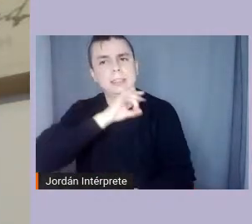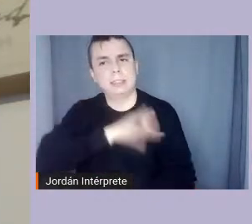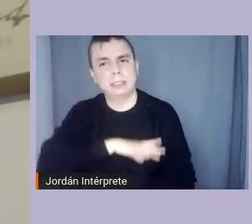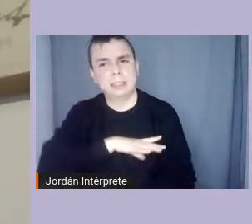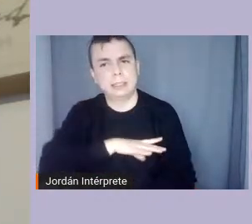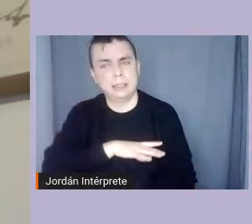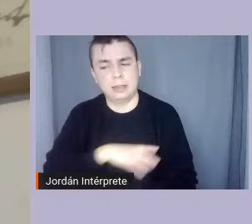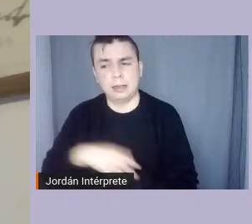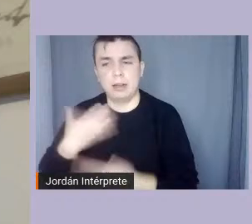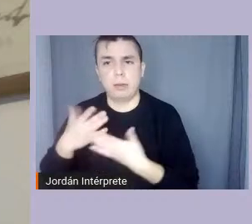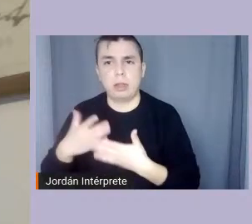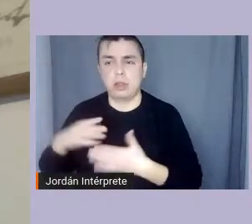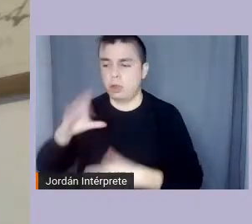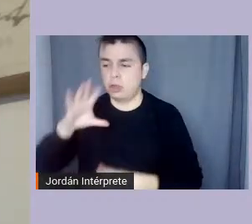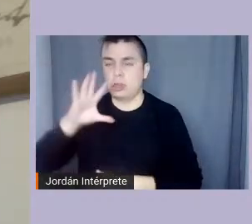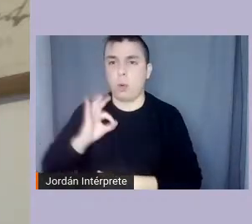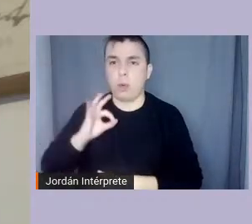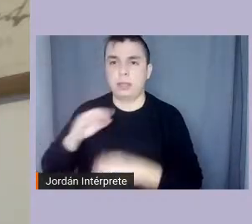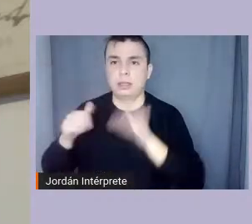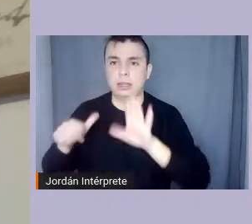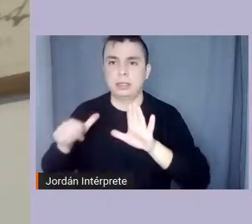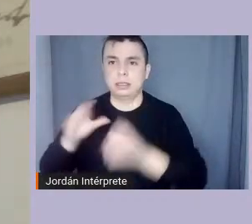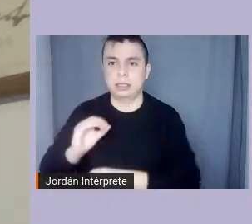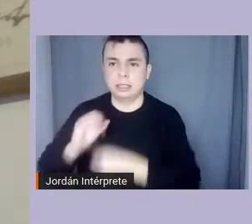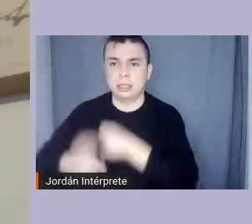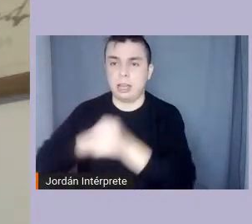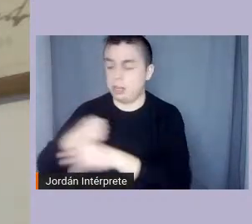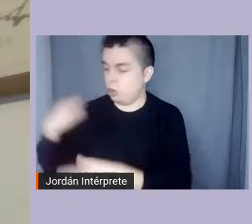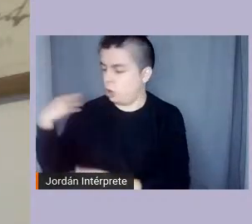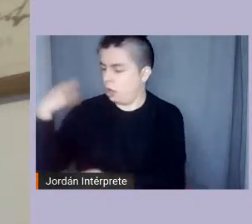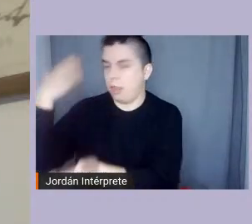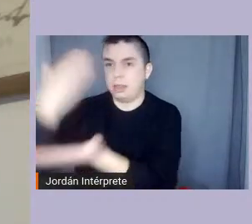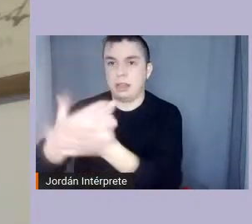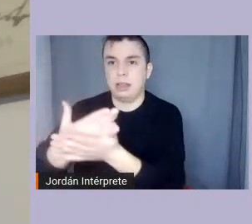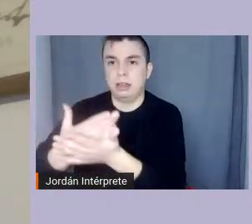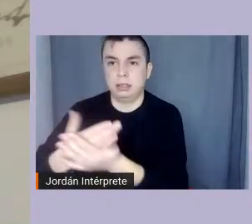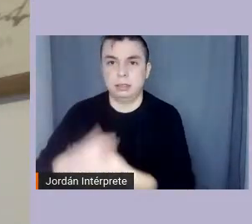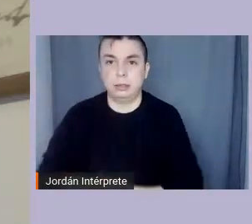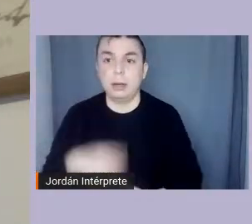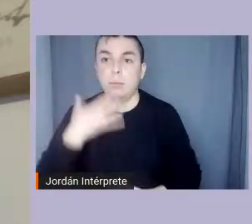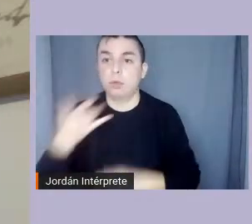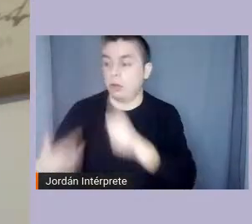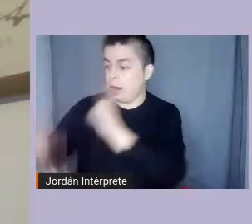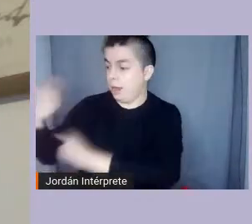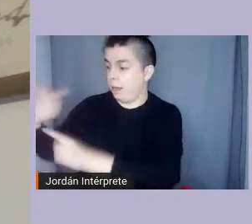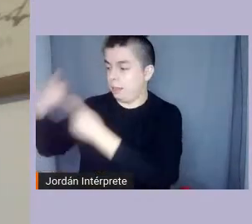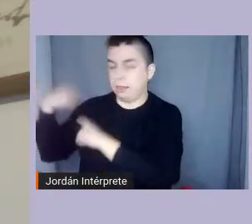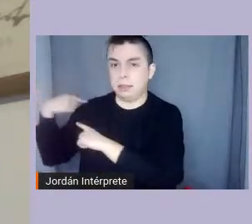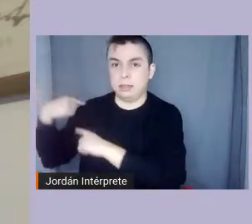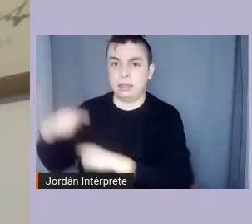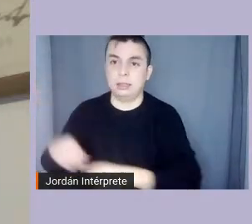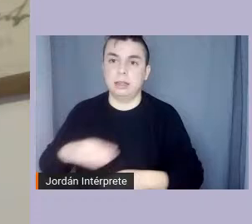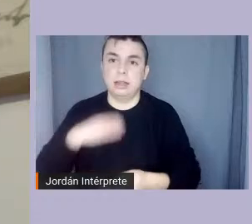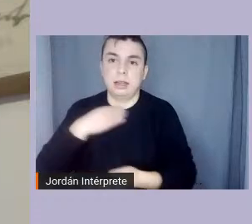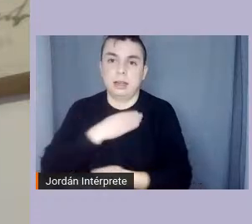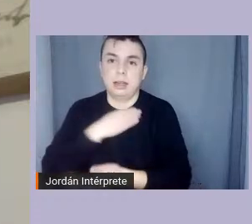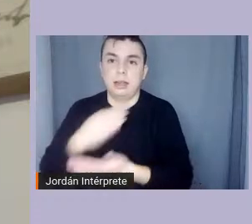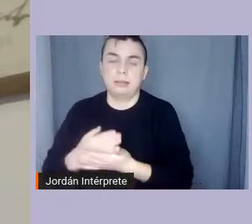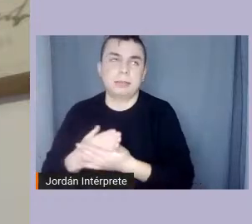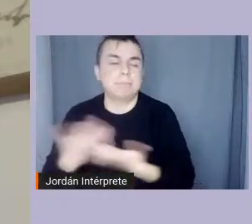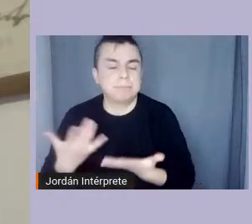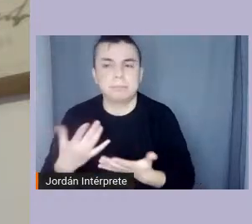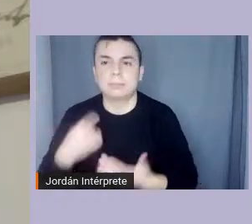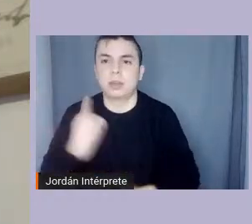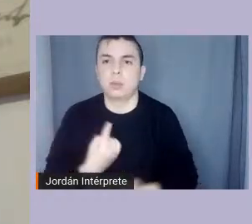últimos 50 o 60 años. Hasta la década del 60, el niño o la niñez no tenía